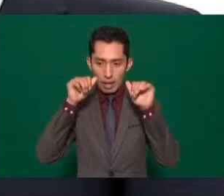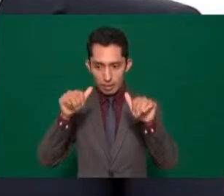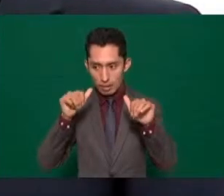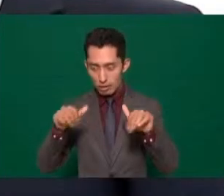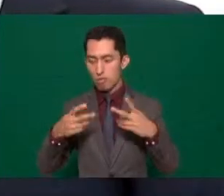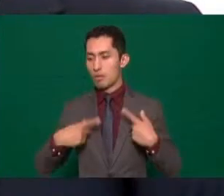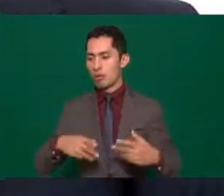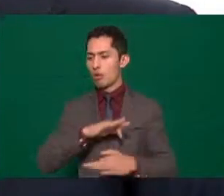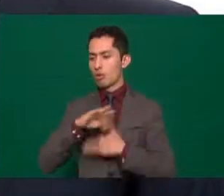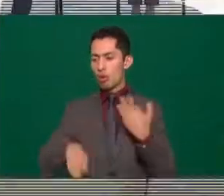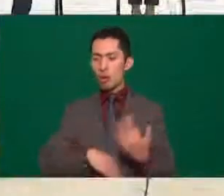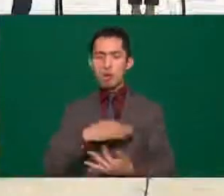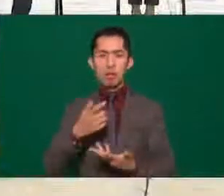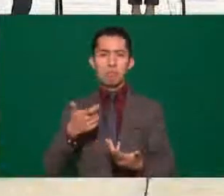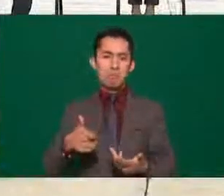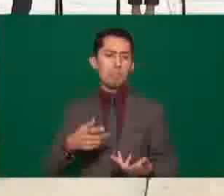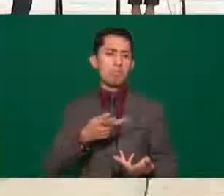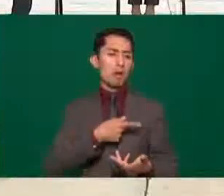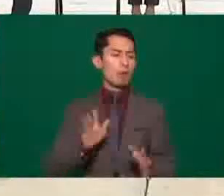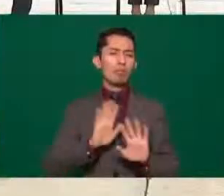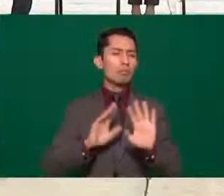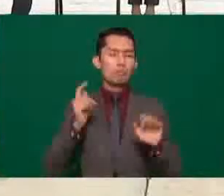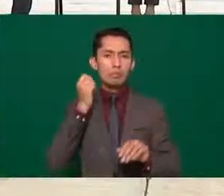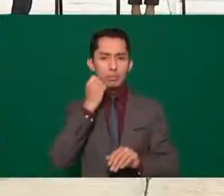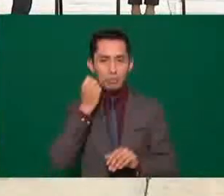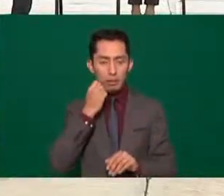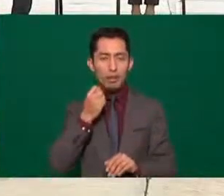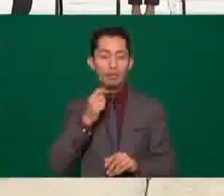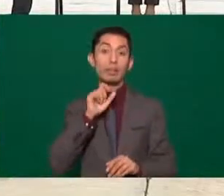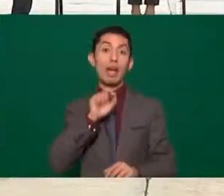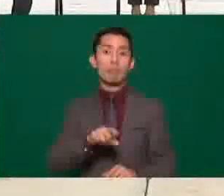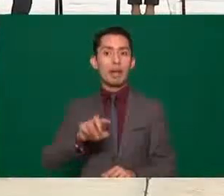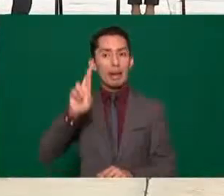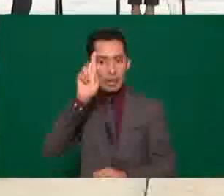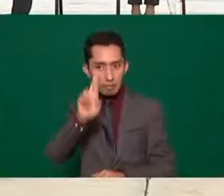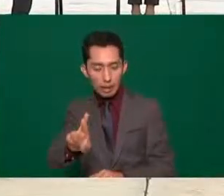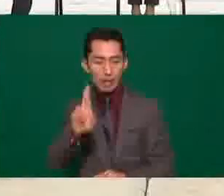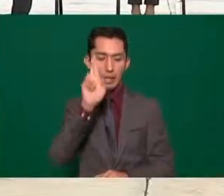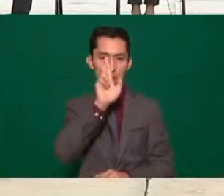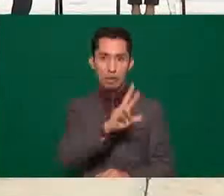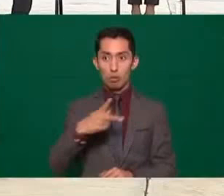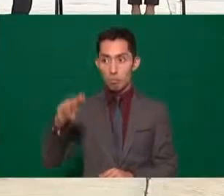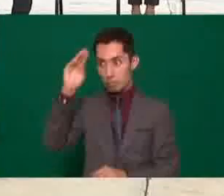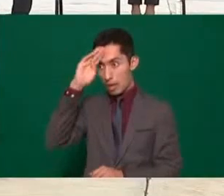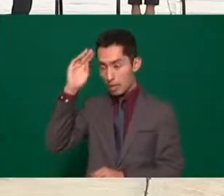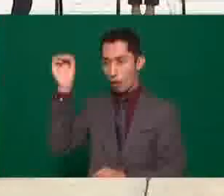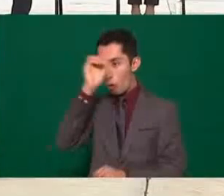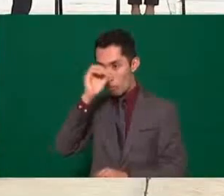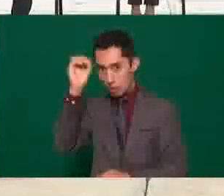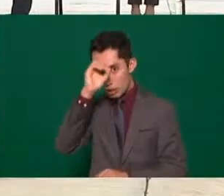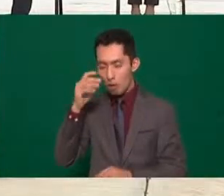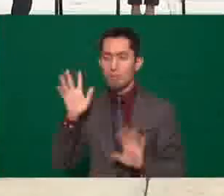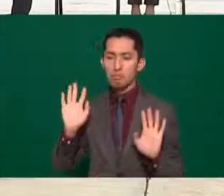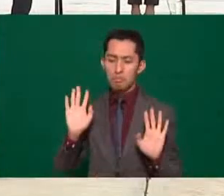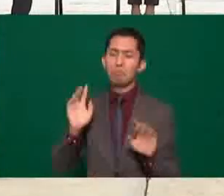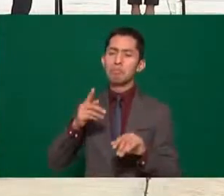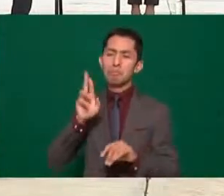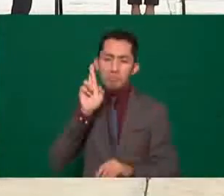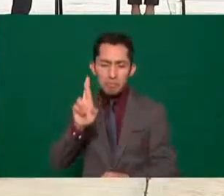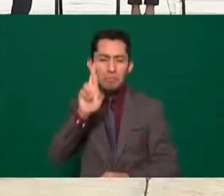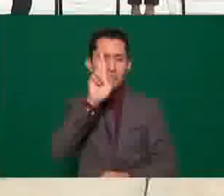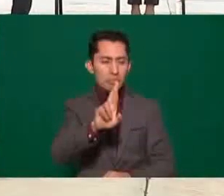y ser respetuosos de la manera de pensar y de